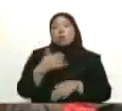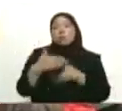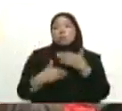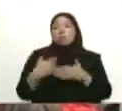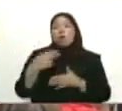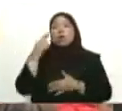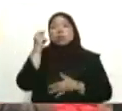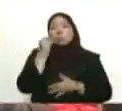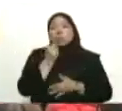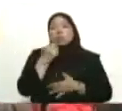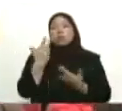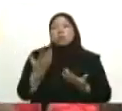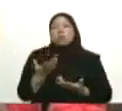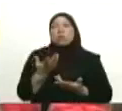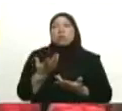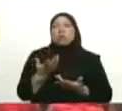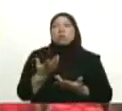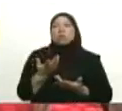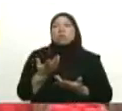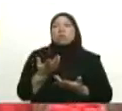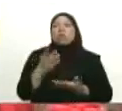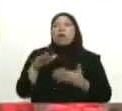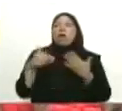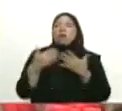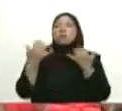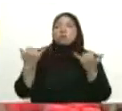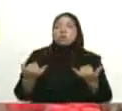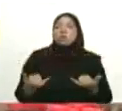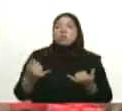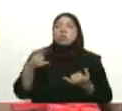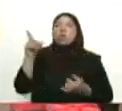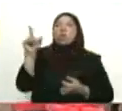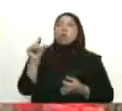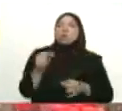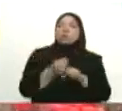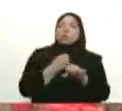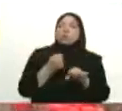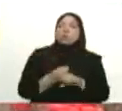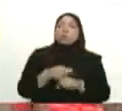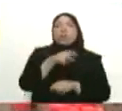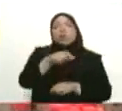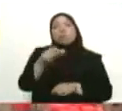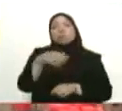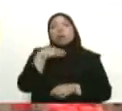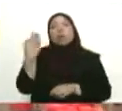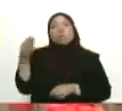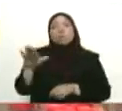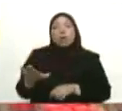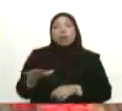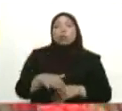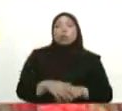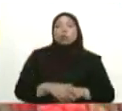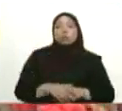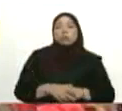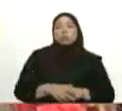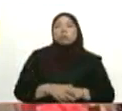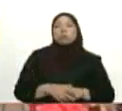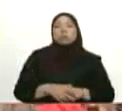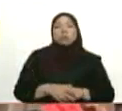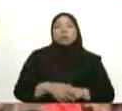plaza sucre y ahí estaban un poco muchachos una cantidad de muchachos muertos con